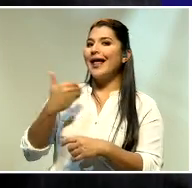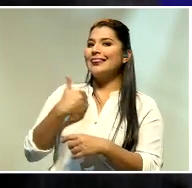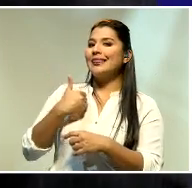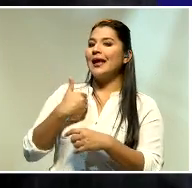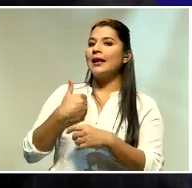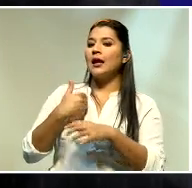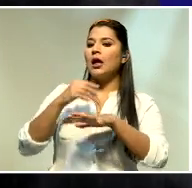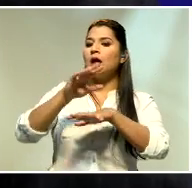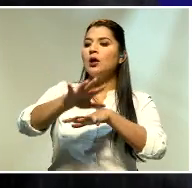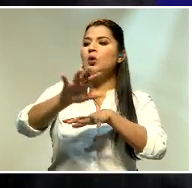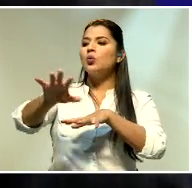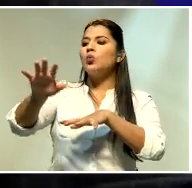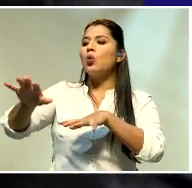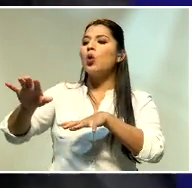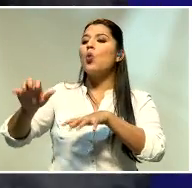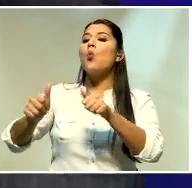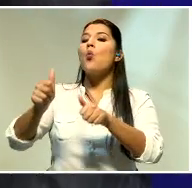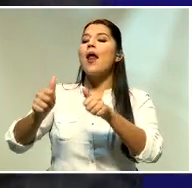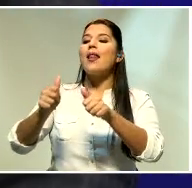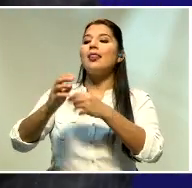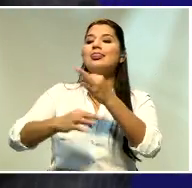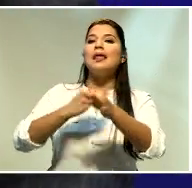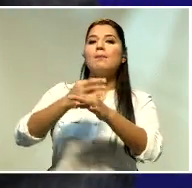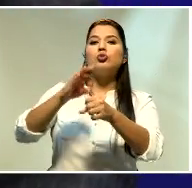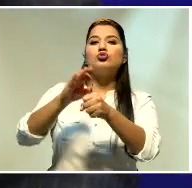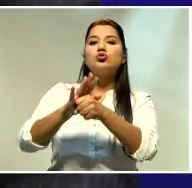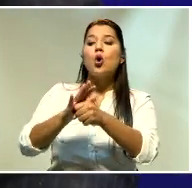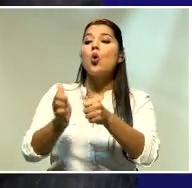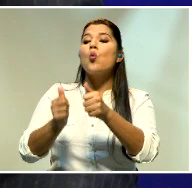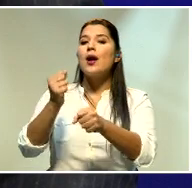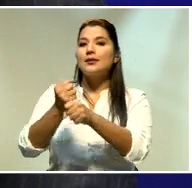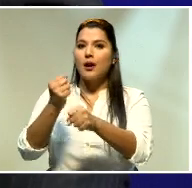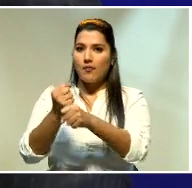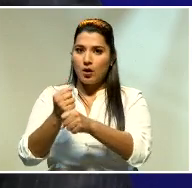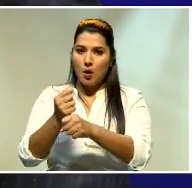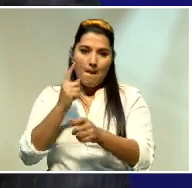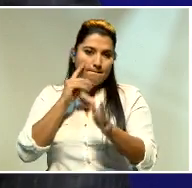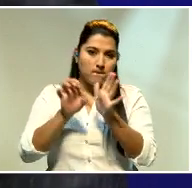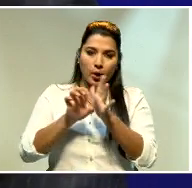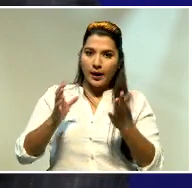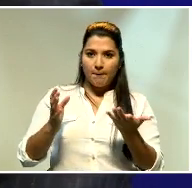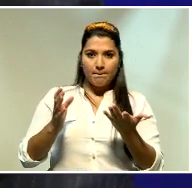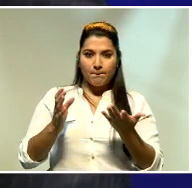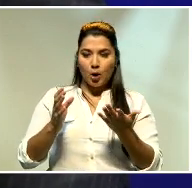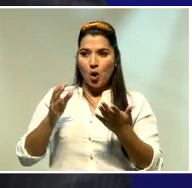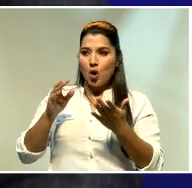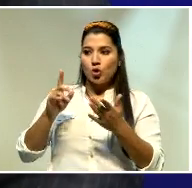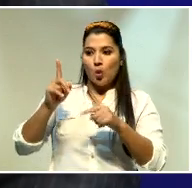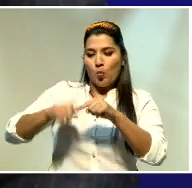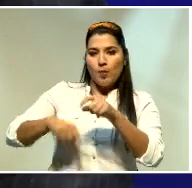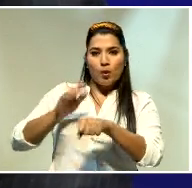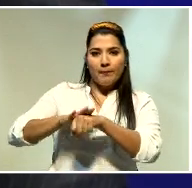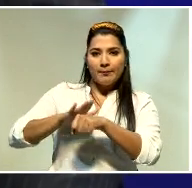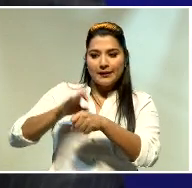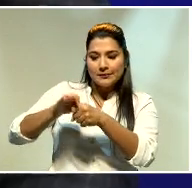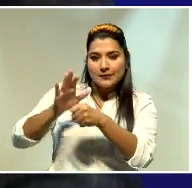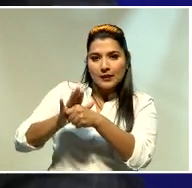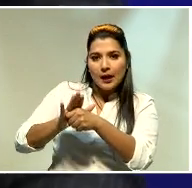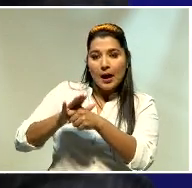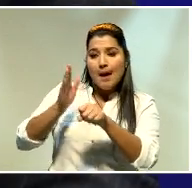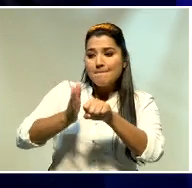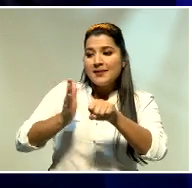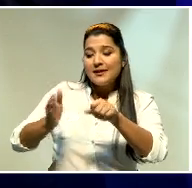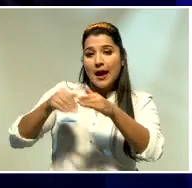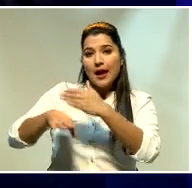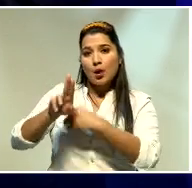suelos que se tienen, los tipos de actividades. No tiene que haber, por ejemplo, piña en humedales. En un humedal o en una zona, por ejemplo, fronteriza,